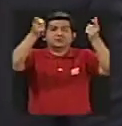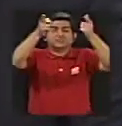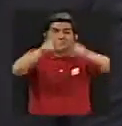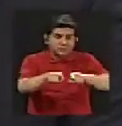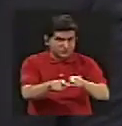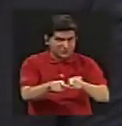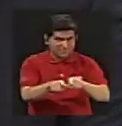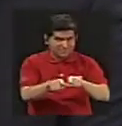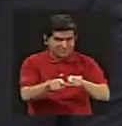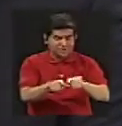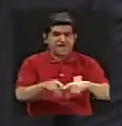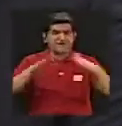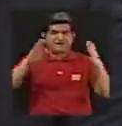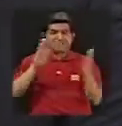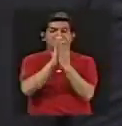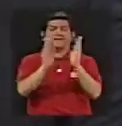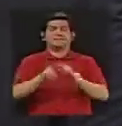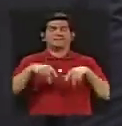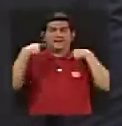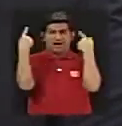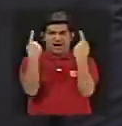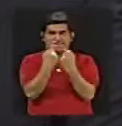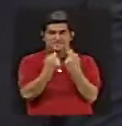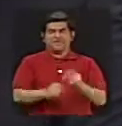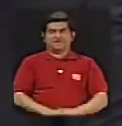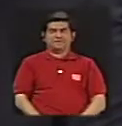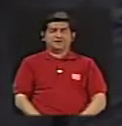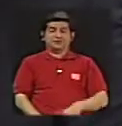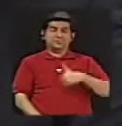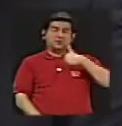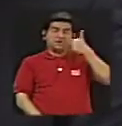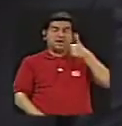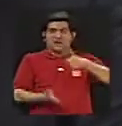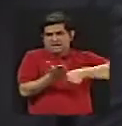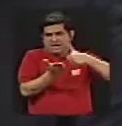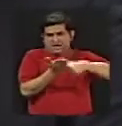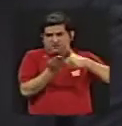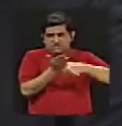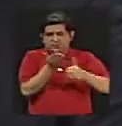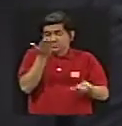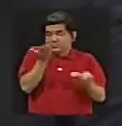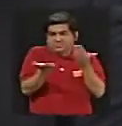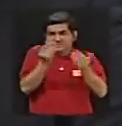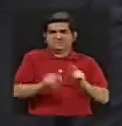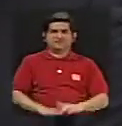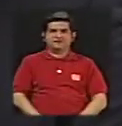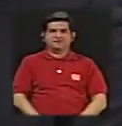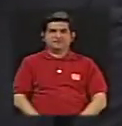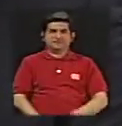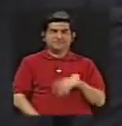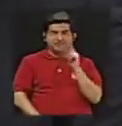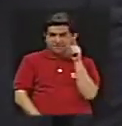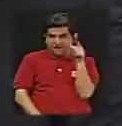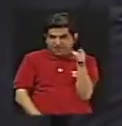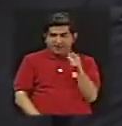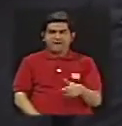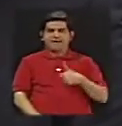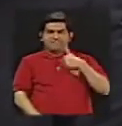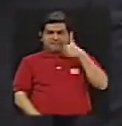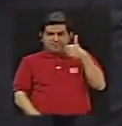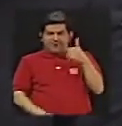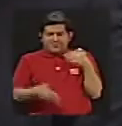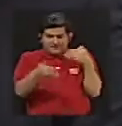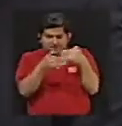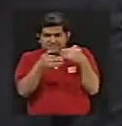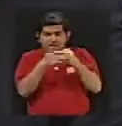frente a un partido virtual ganador de las elecciones que está triunfando a las puertas